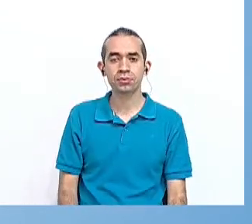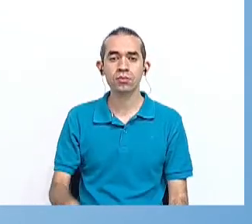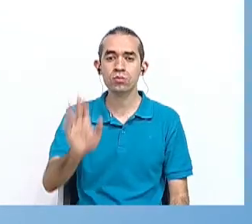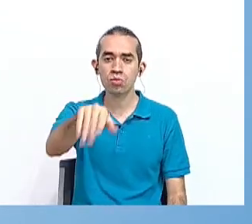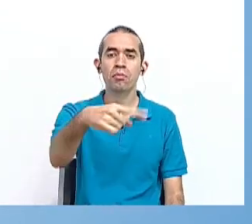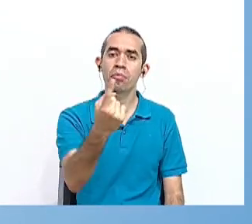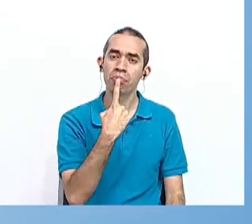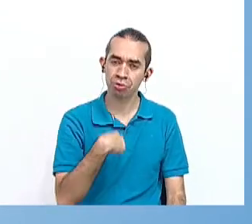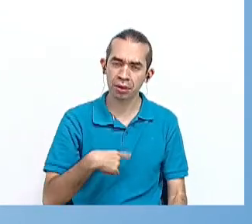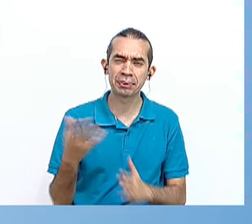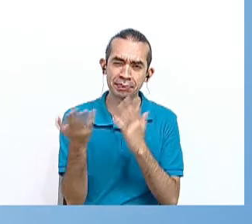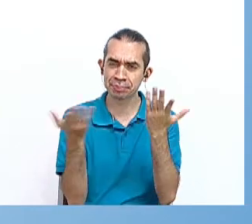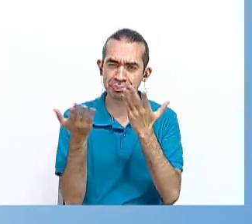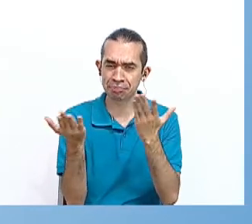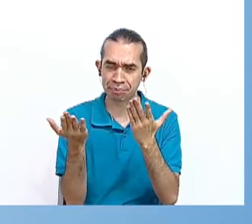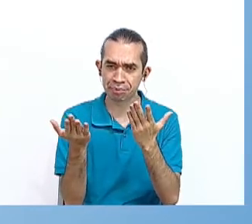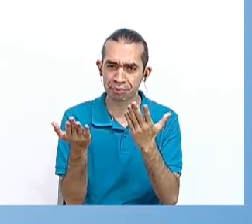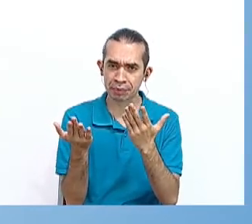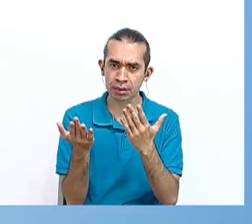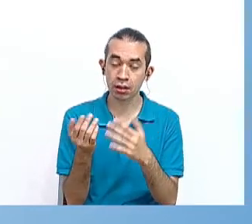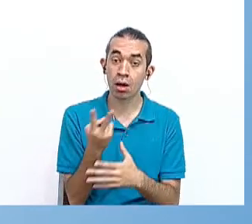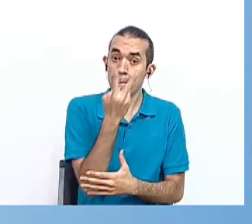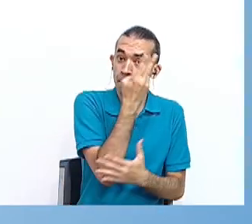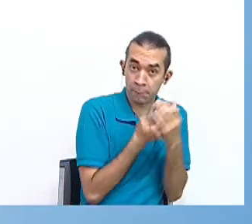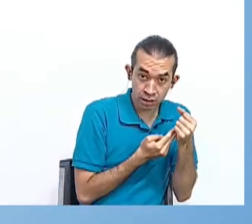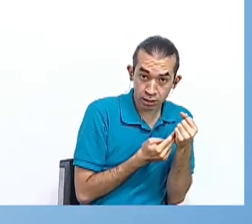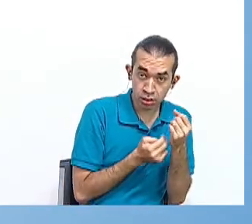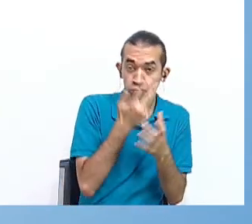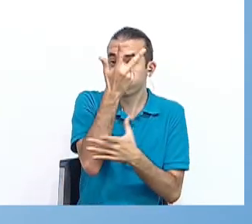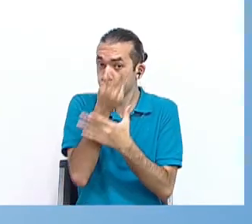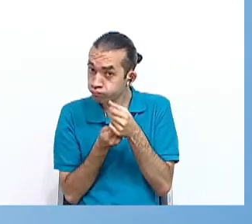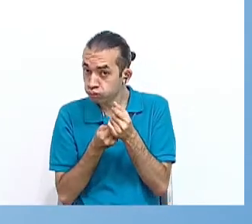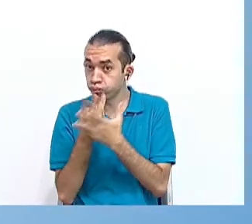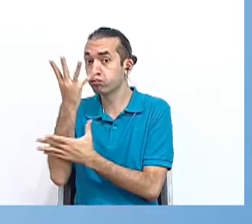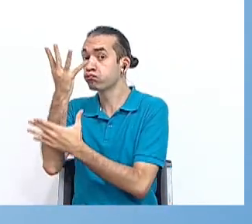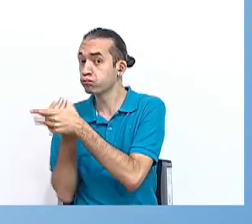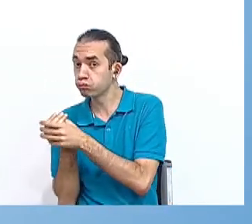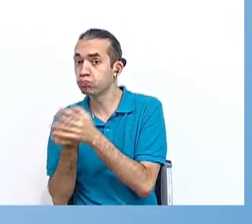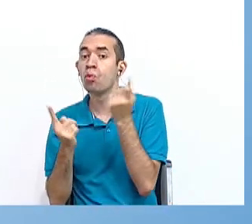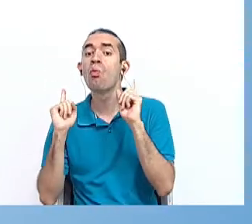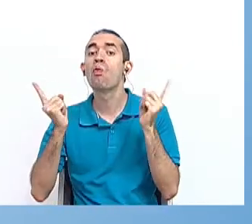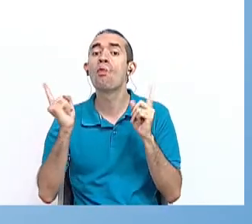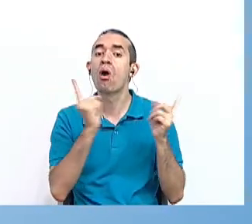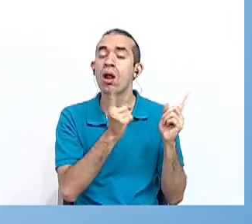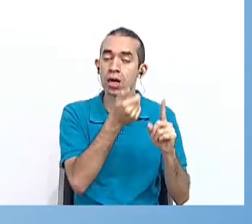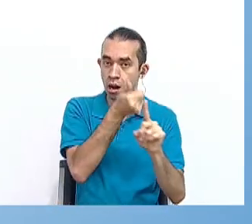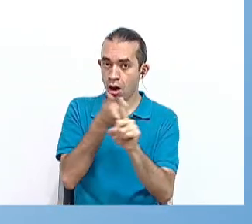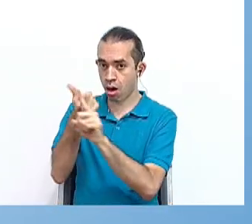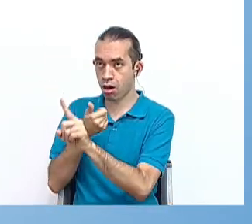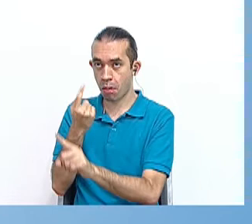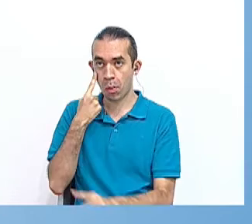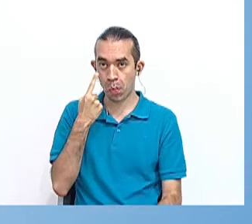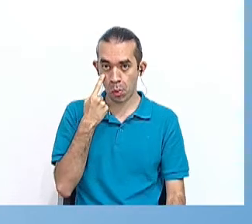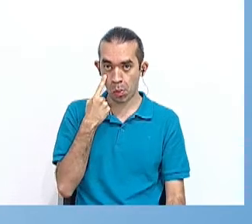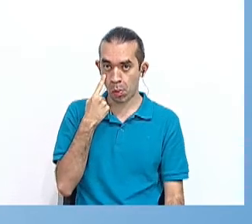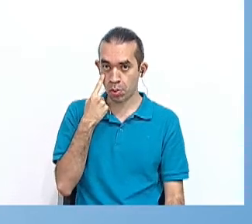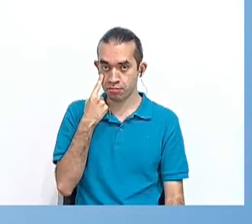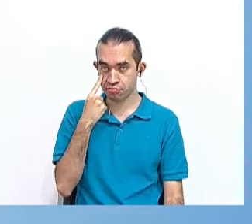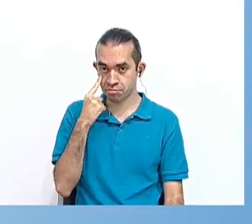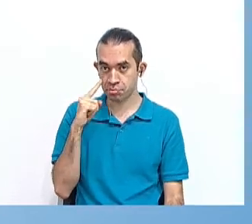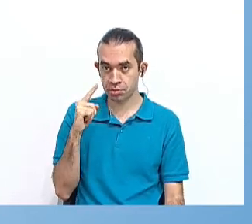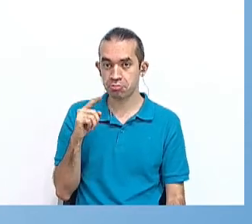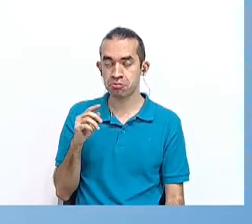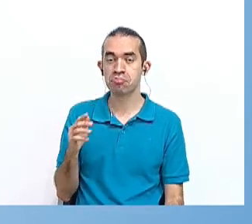indicar si se trata de un compuesto binario, ternario o cuaternario. Veamos la primera